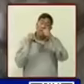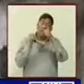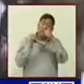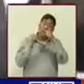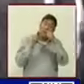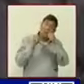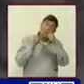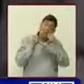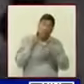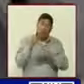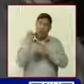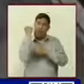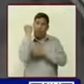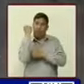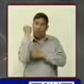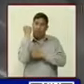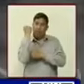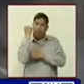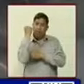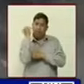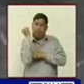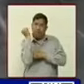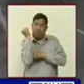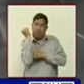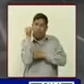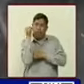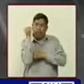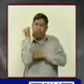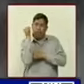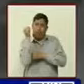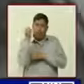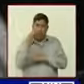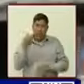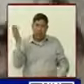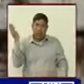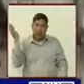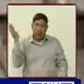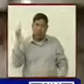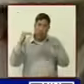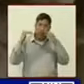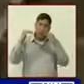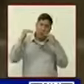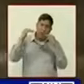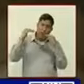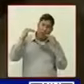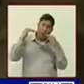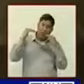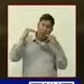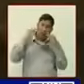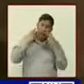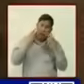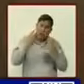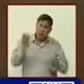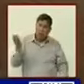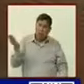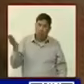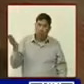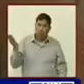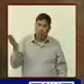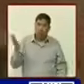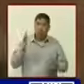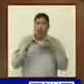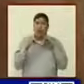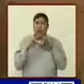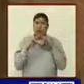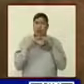Ni los machones están resistiendo el movimiento de la tierra. Hay desnivel en el paso de la grada y las